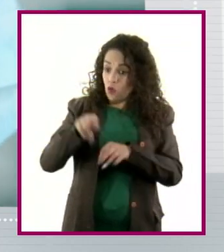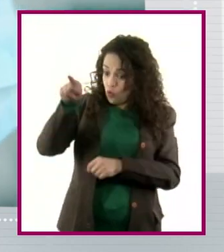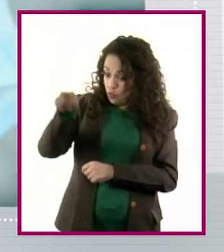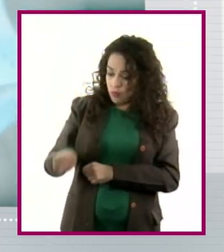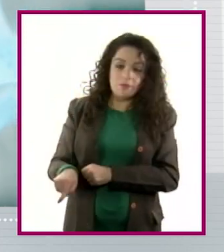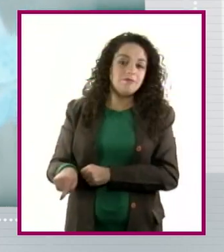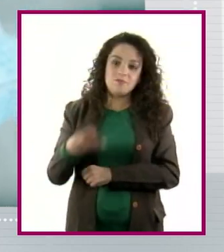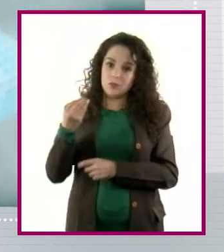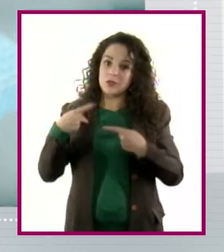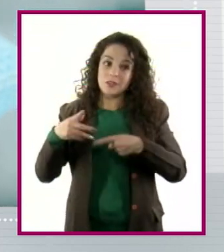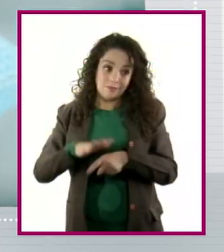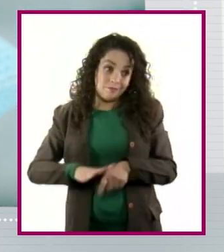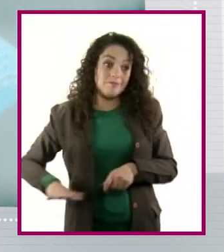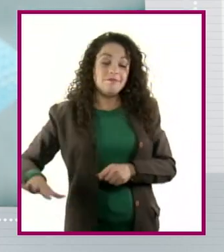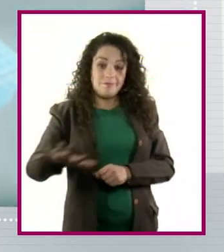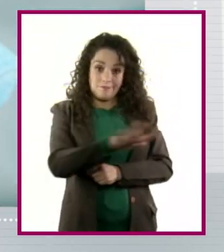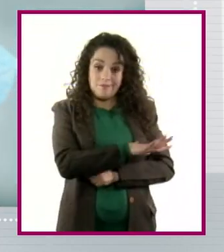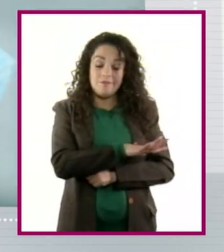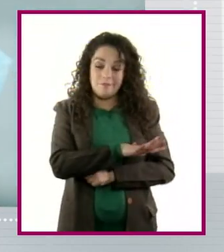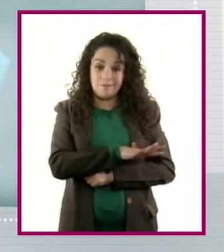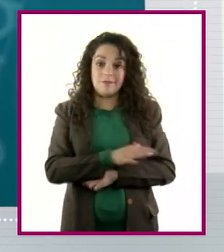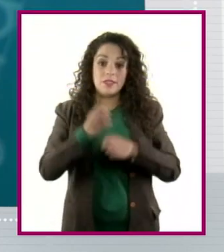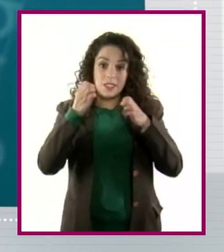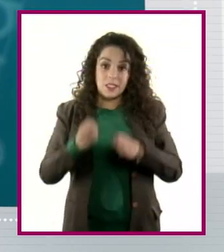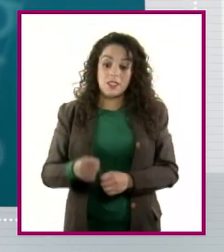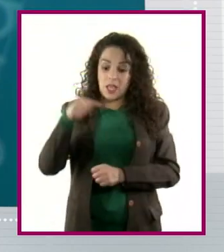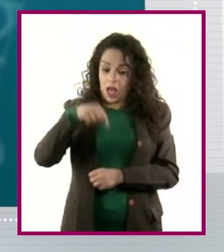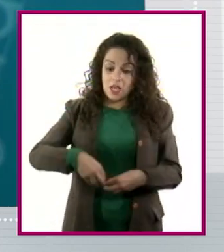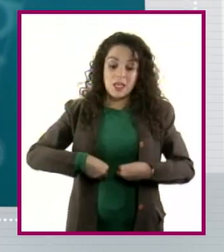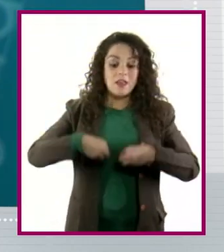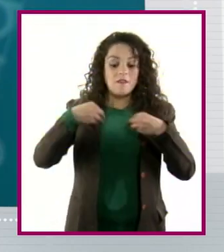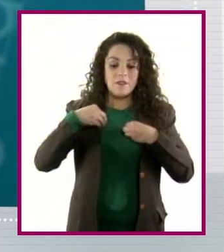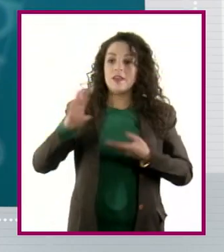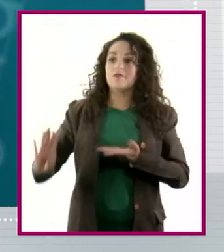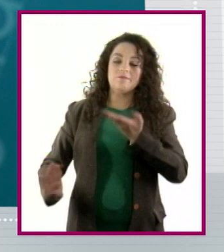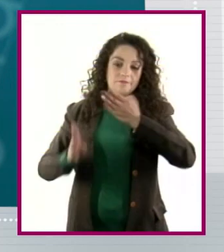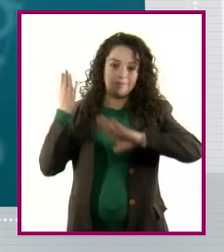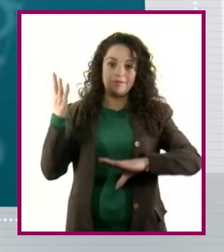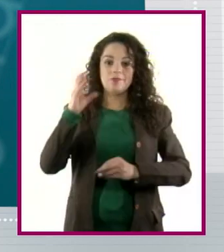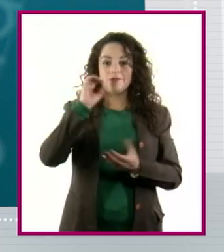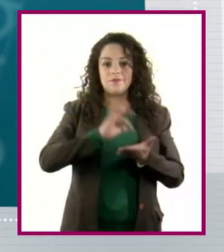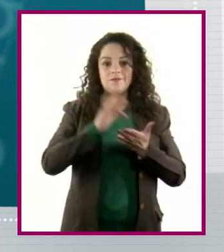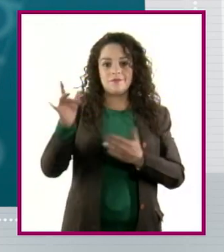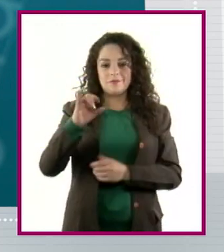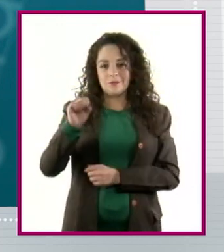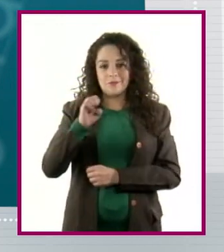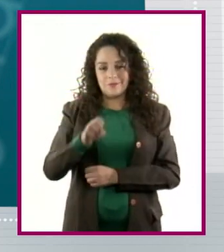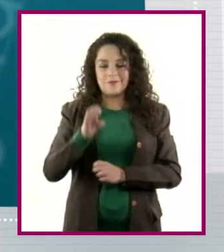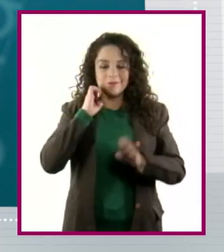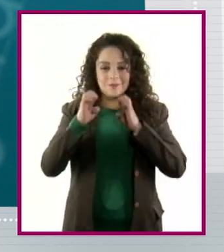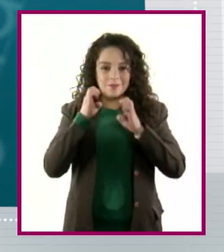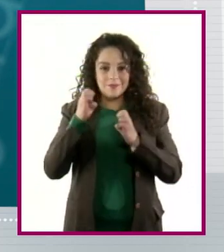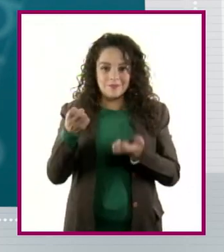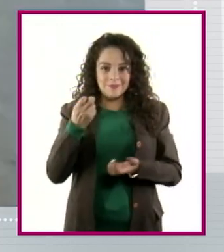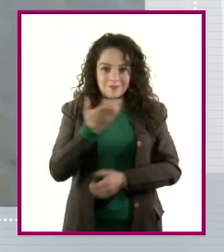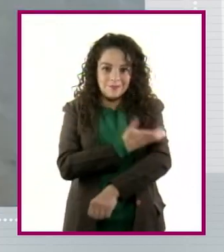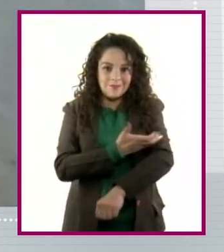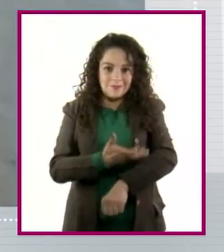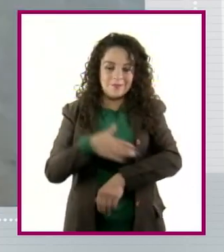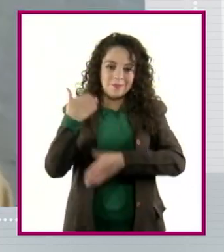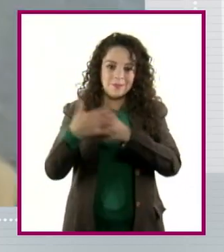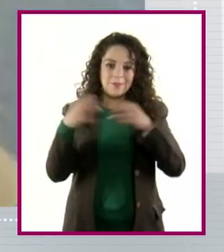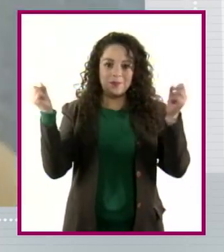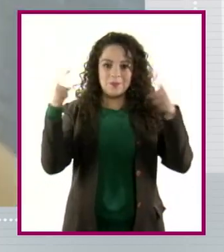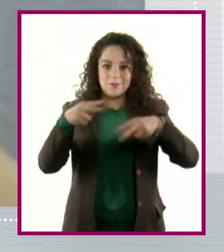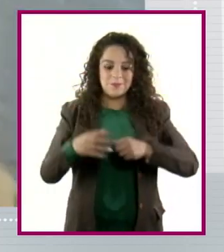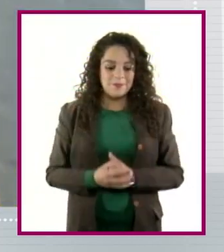los que estamos involucrados en este planeta, ¿no? O vivimos aquí. Muchas gracias, José, por acompañarnos en esta entrevista. Hasta la próxima.